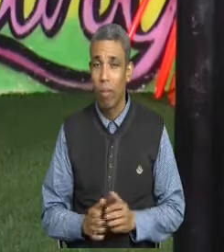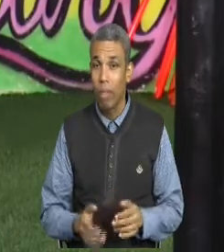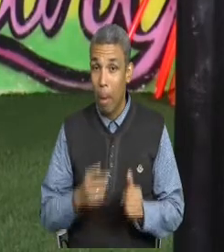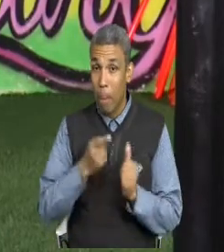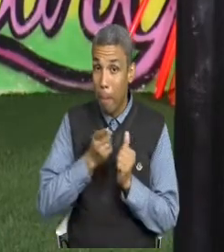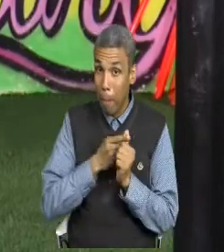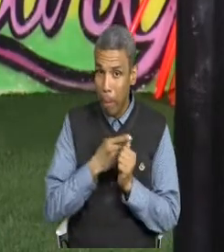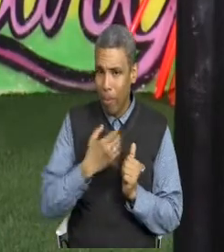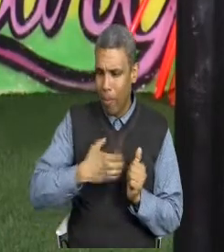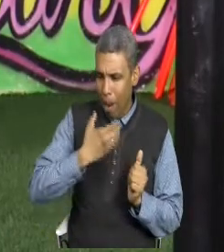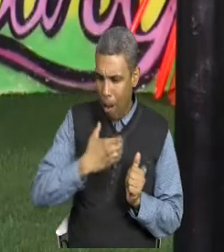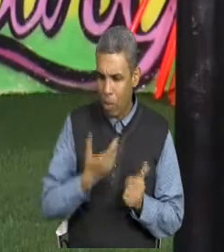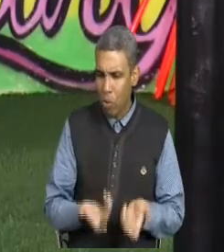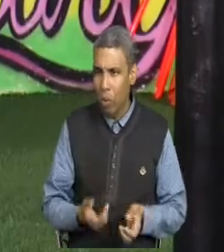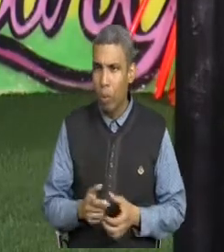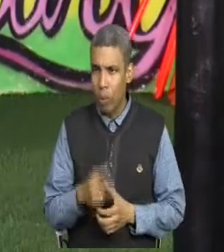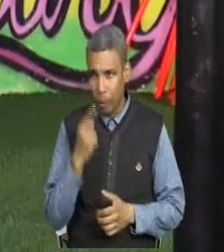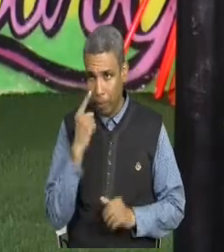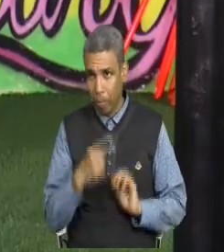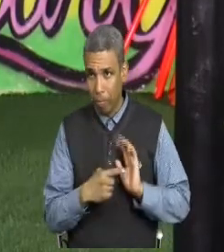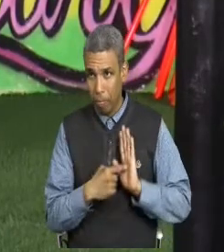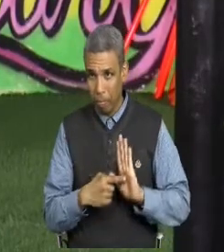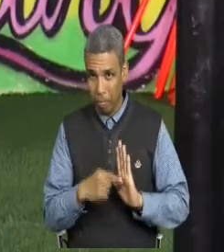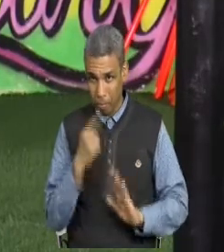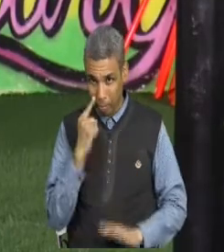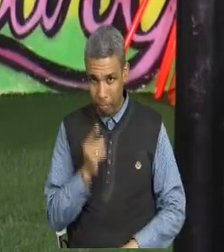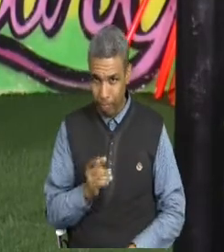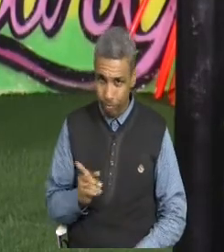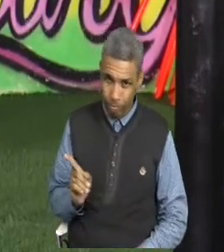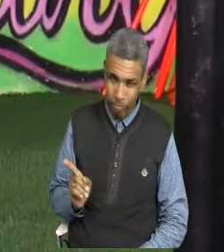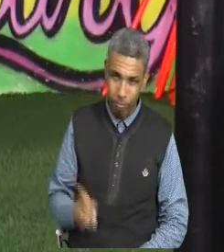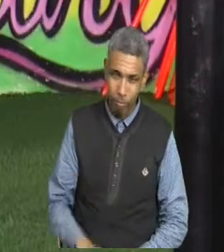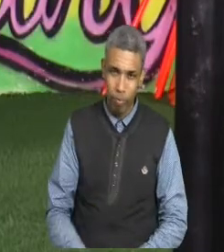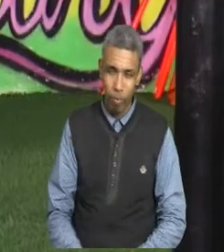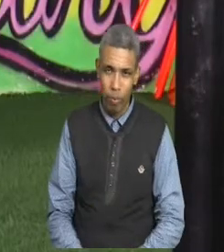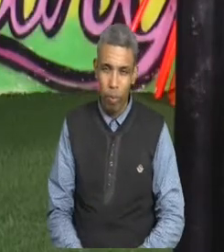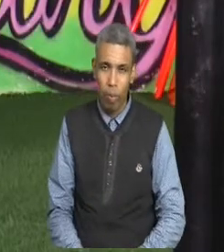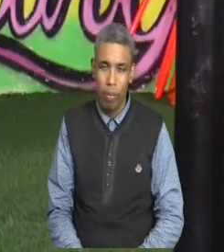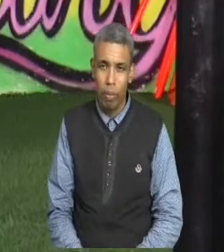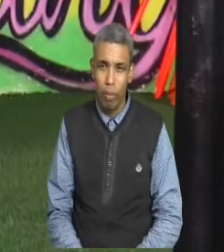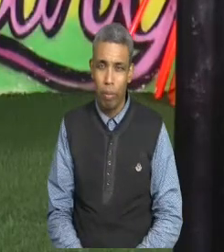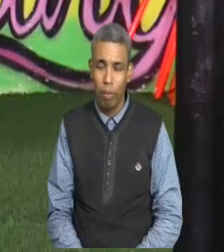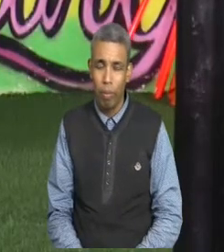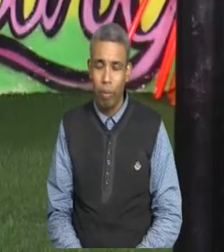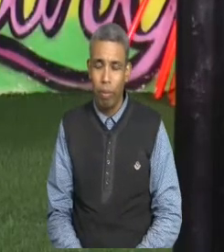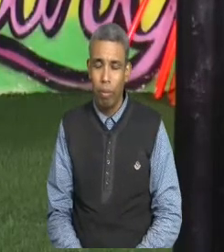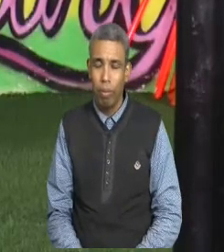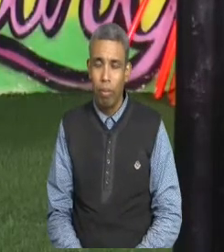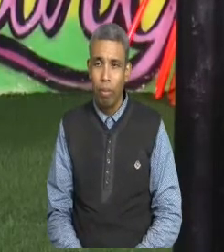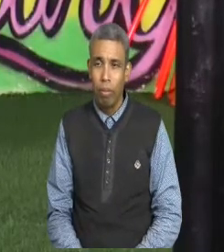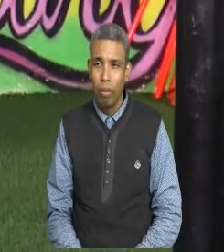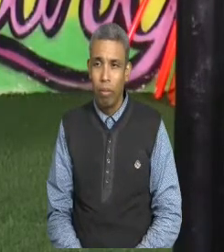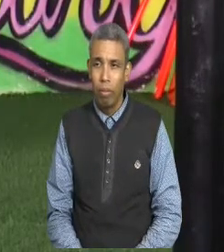¿Listo? Entonces empezamos acá, en puntica arriba, sostenemos ahí, vamos de un lado